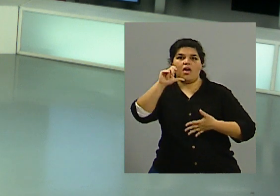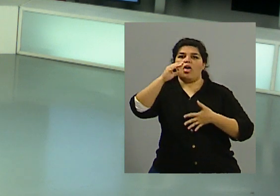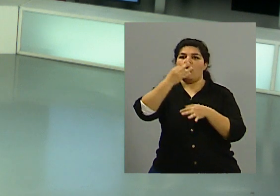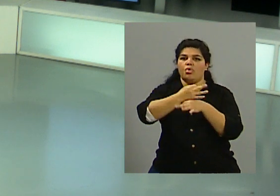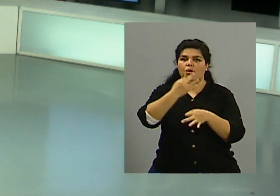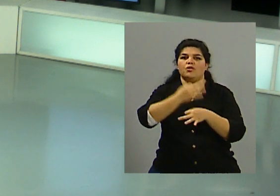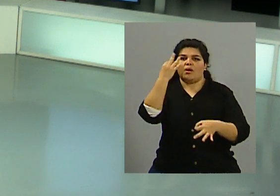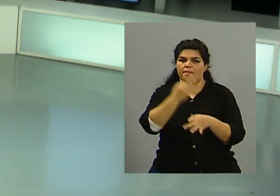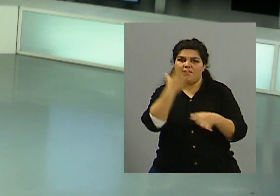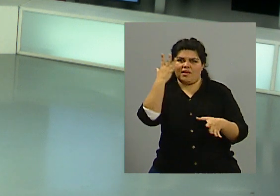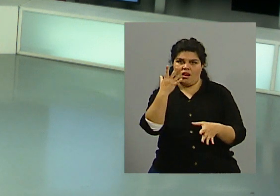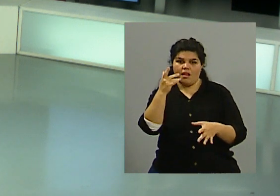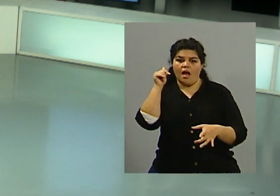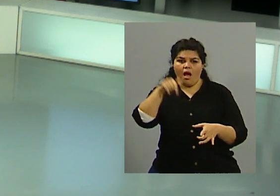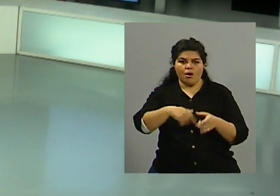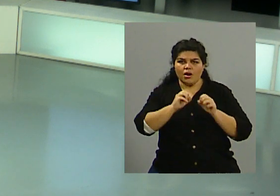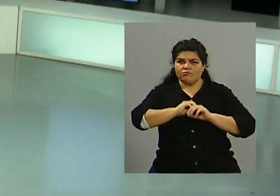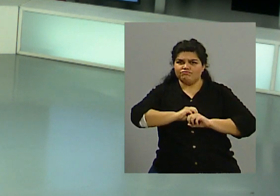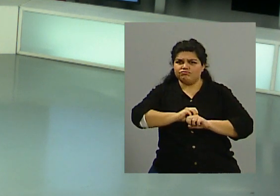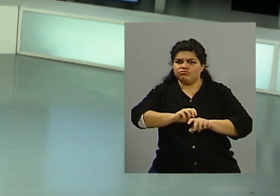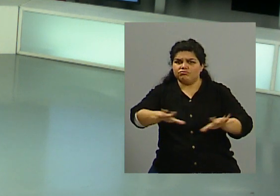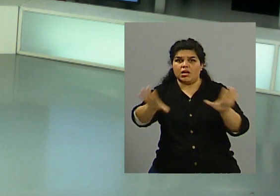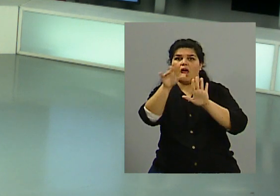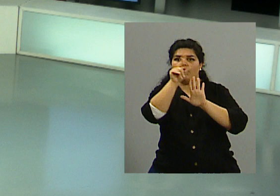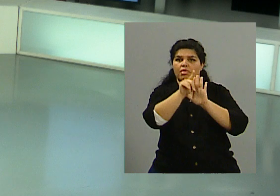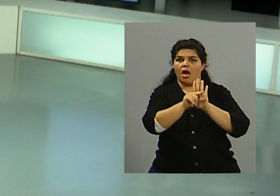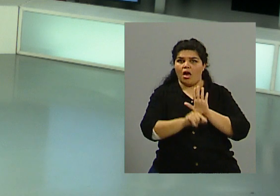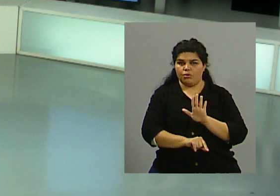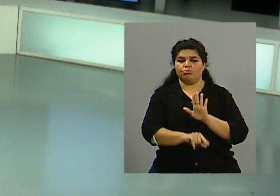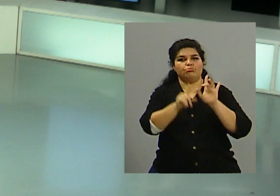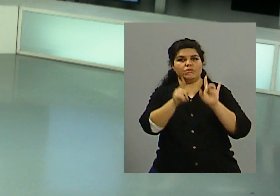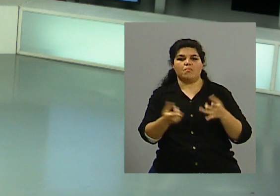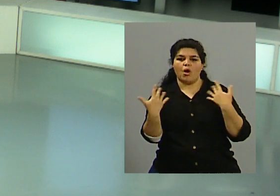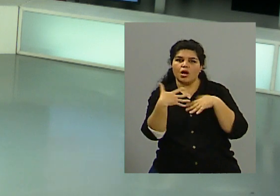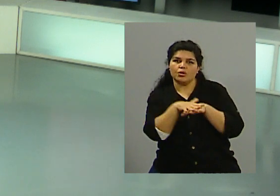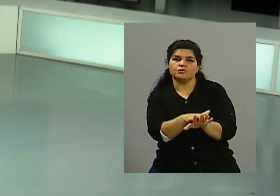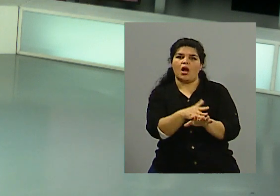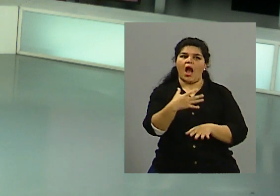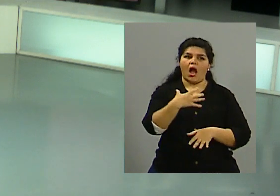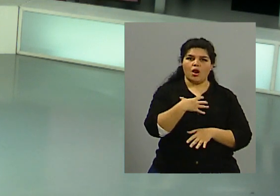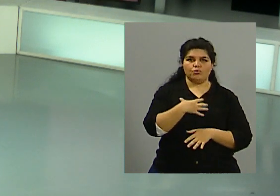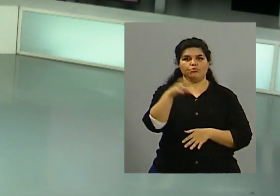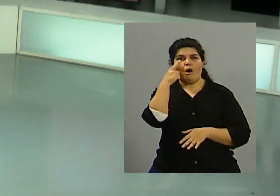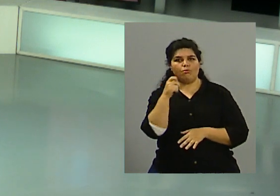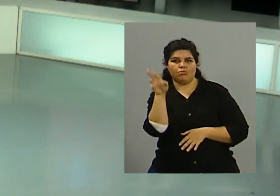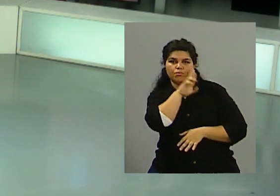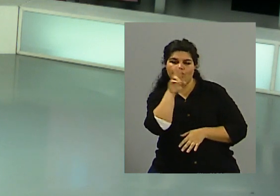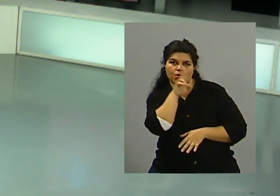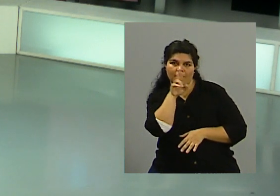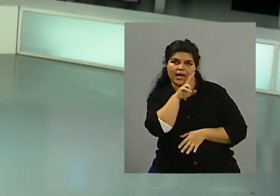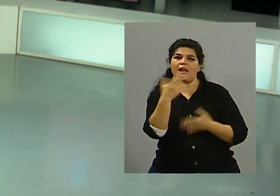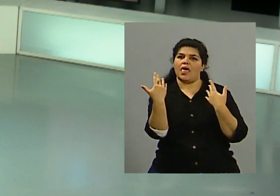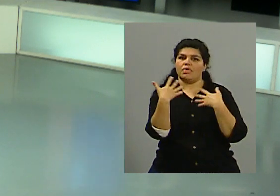datos, hay cifras que tienen que ver con la inclusión de alumnos y alumnas con discapacidad en lo que es la